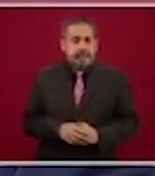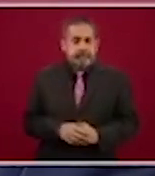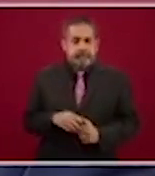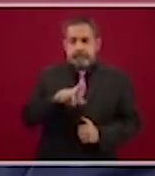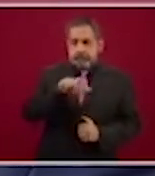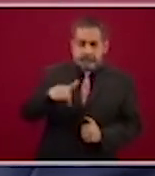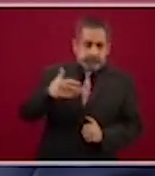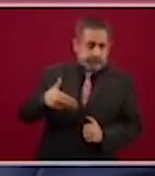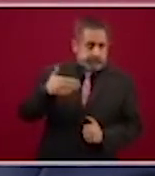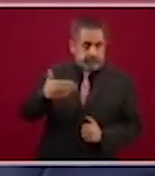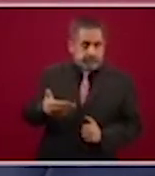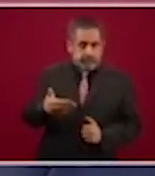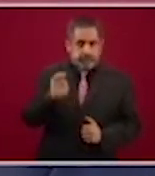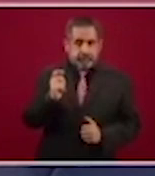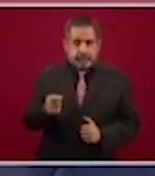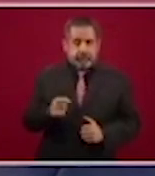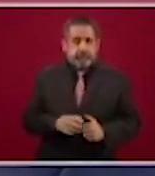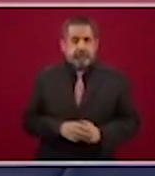posteriormente